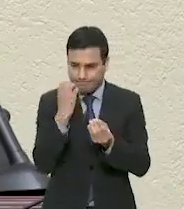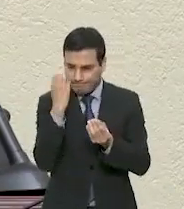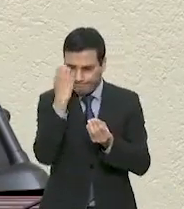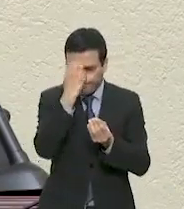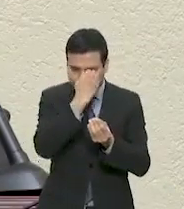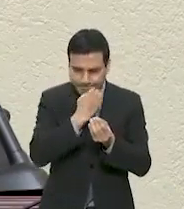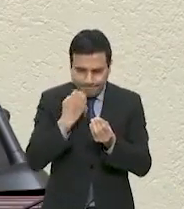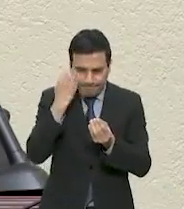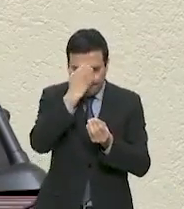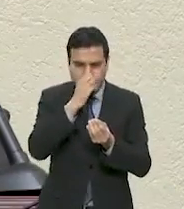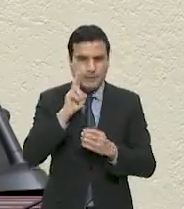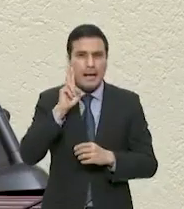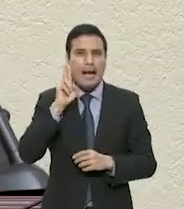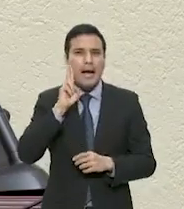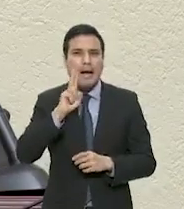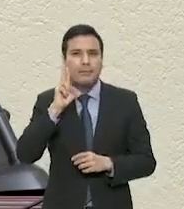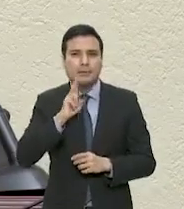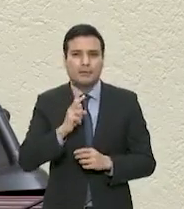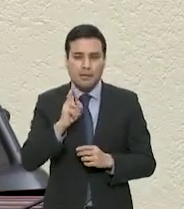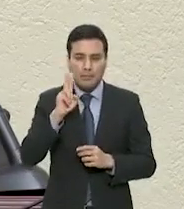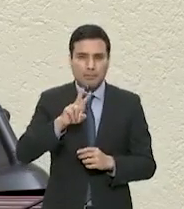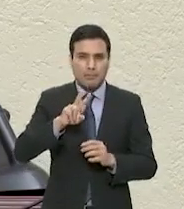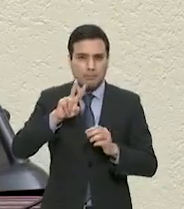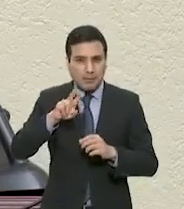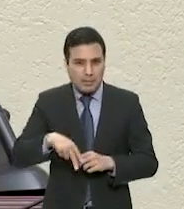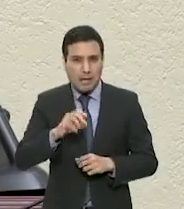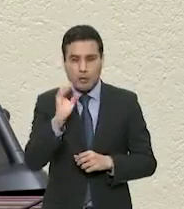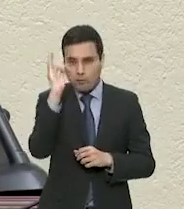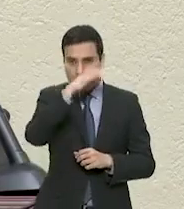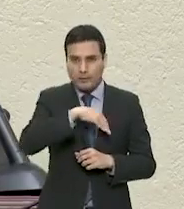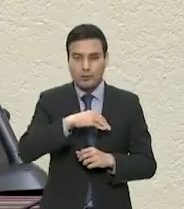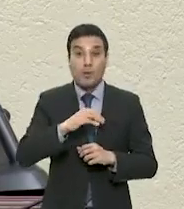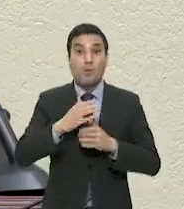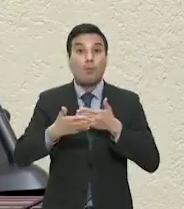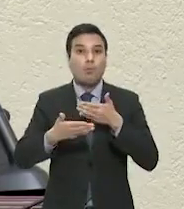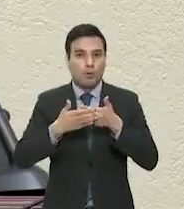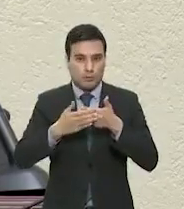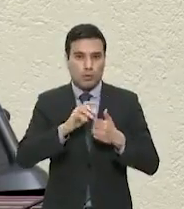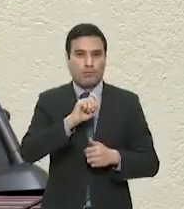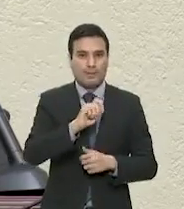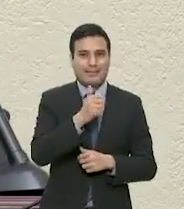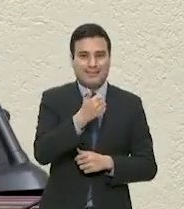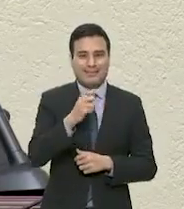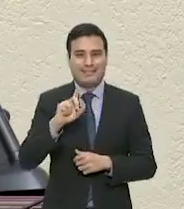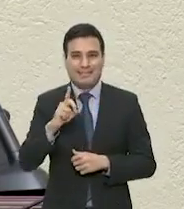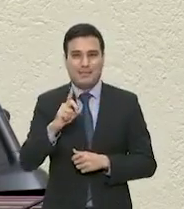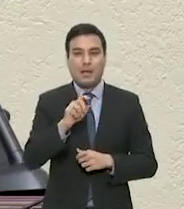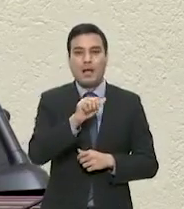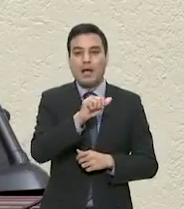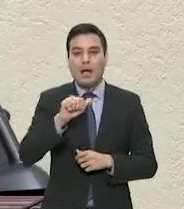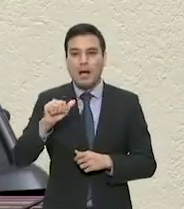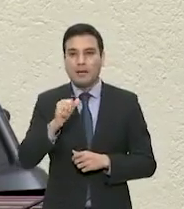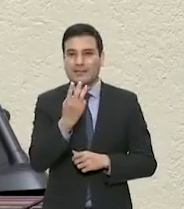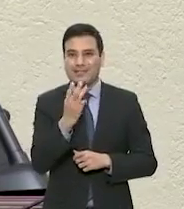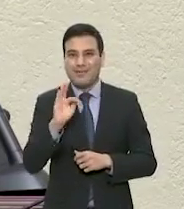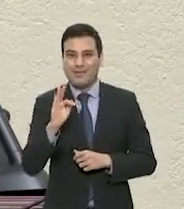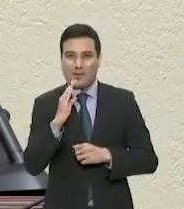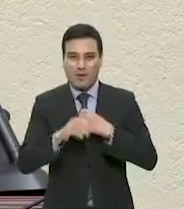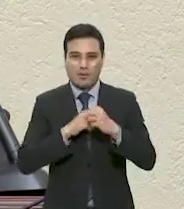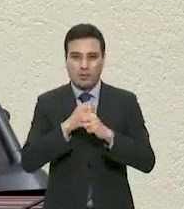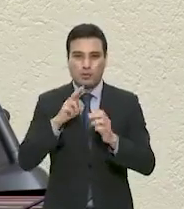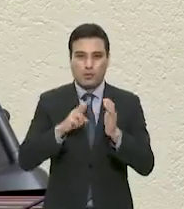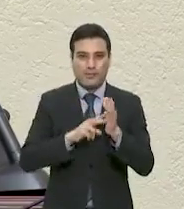para confirmar su autenticidad en un procedimiento que iniciará el 26 de diciembre y concluirá el 3 de febrero de 2022